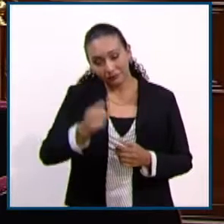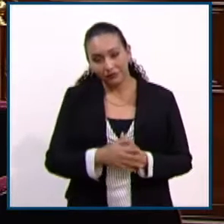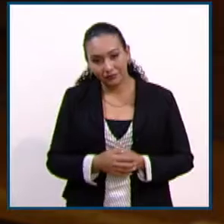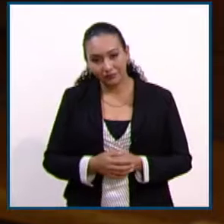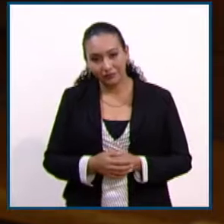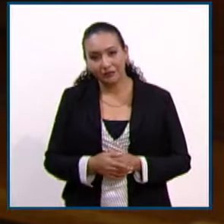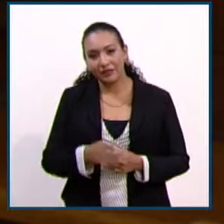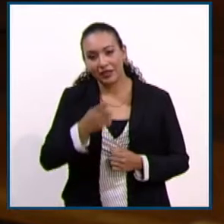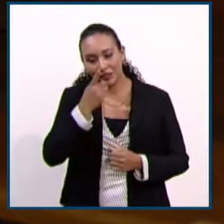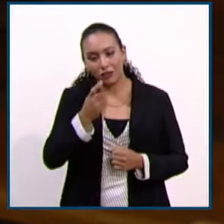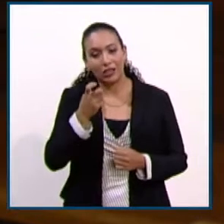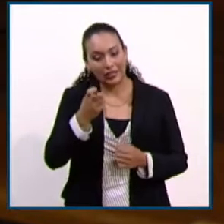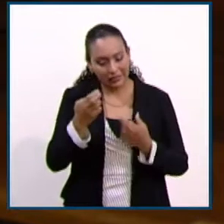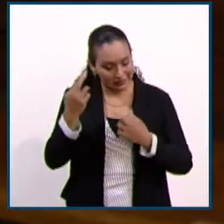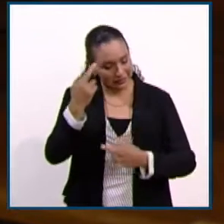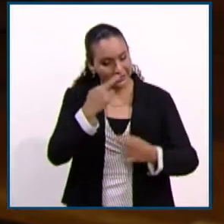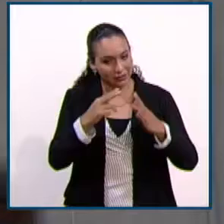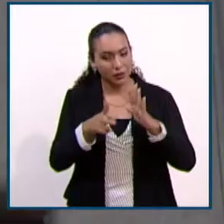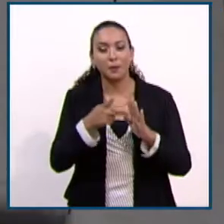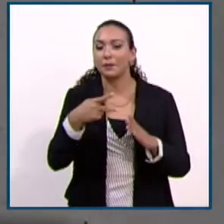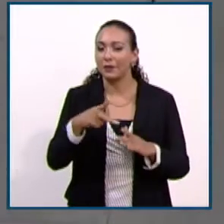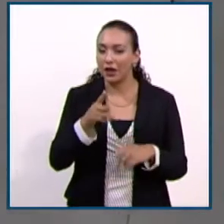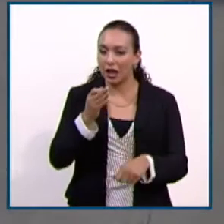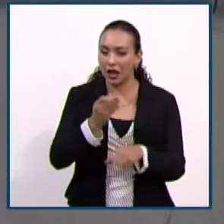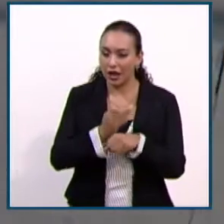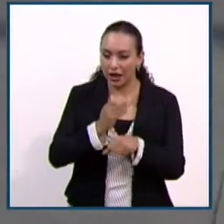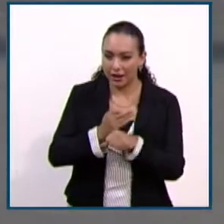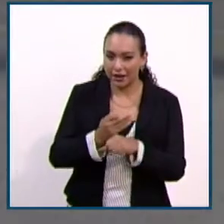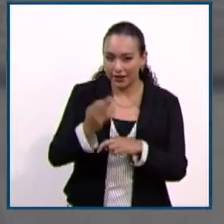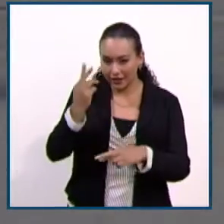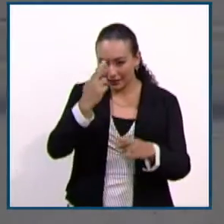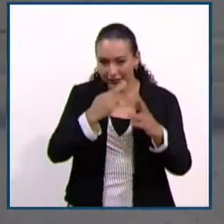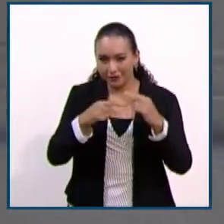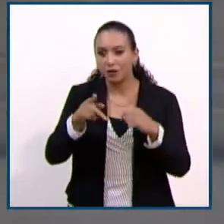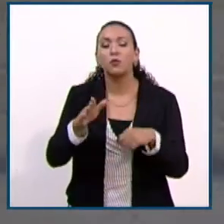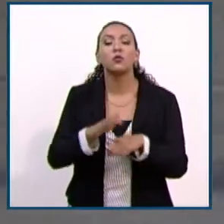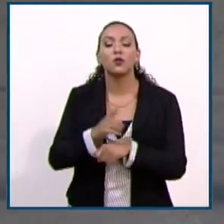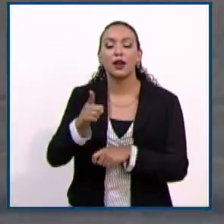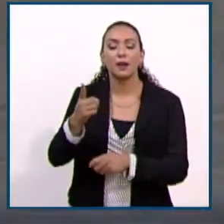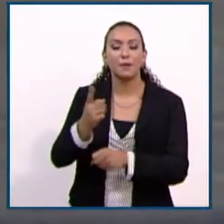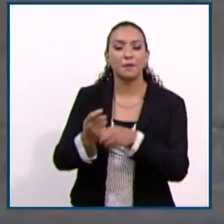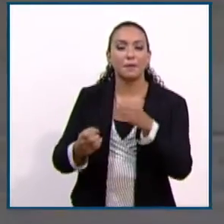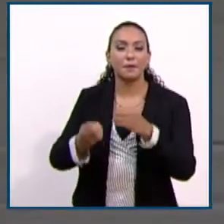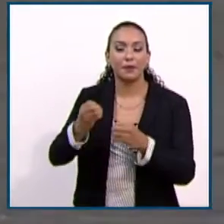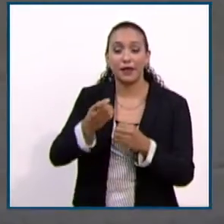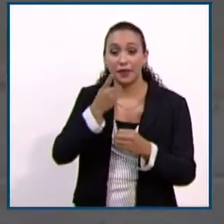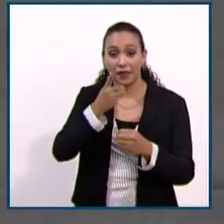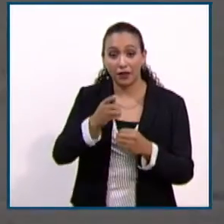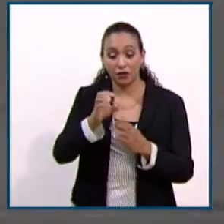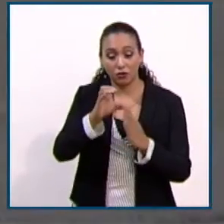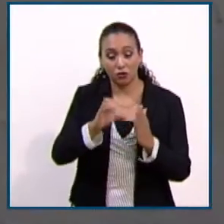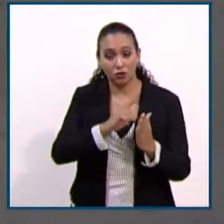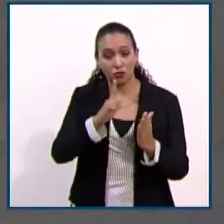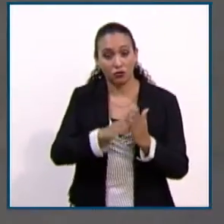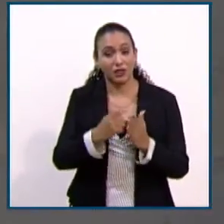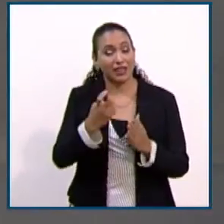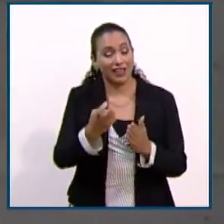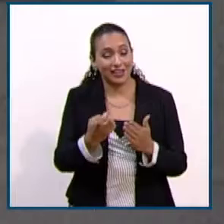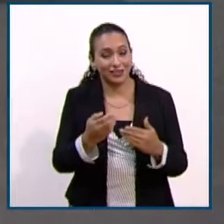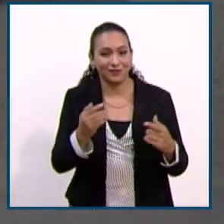fue desestimada. Sin embargo, prevalece el criterio de la primera sala, que declaró inconstitucional la mencionada